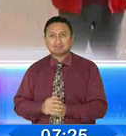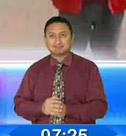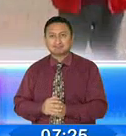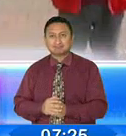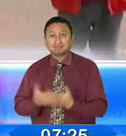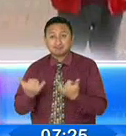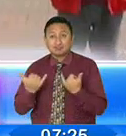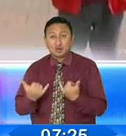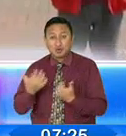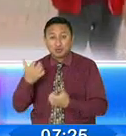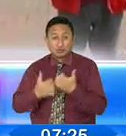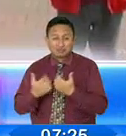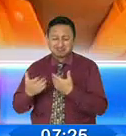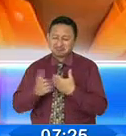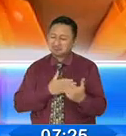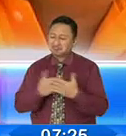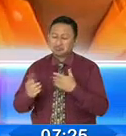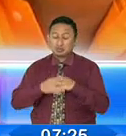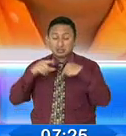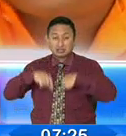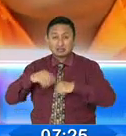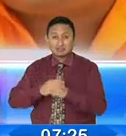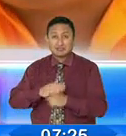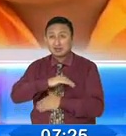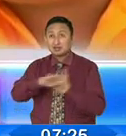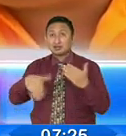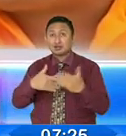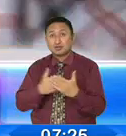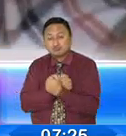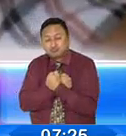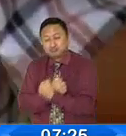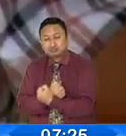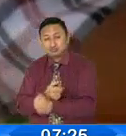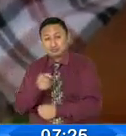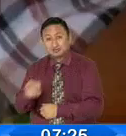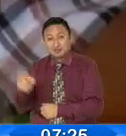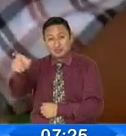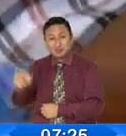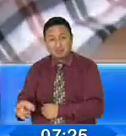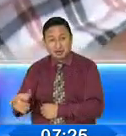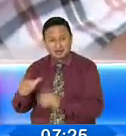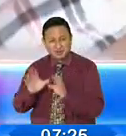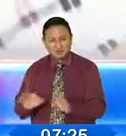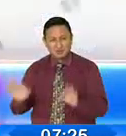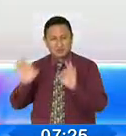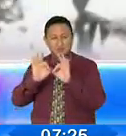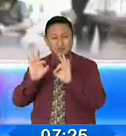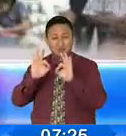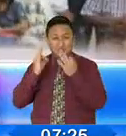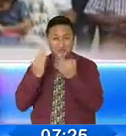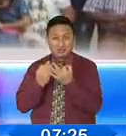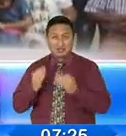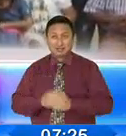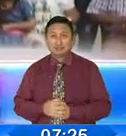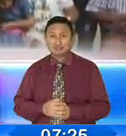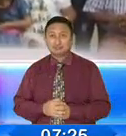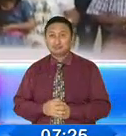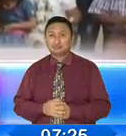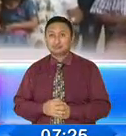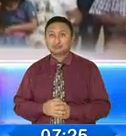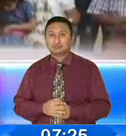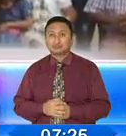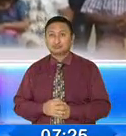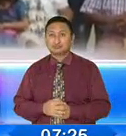situación, la idea era manifestar todo el amor del mundo a uno de los pilares importantes de la familia. No debo